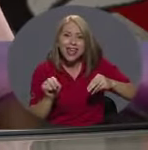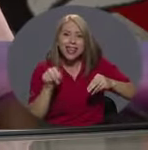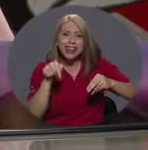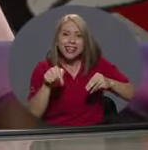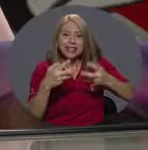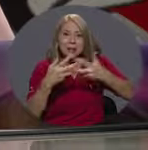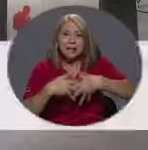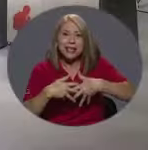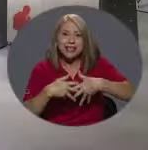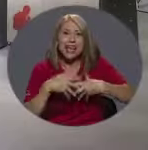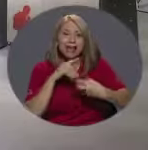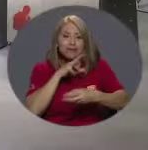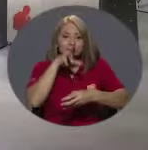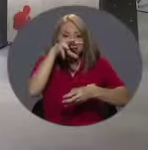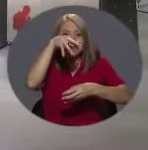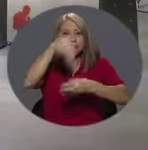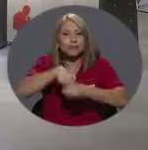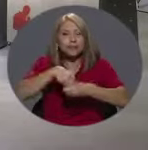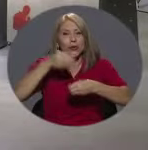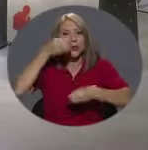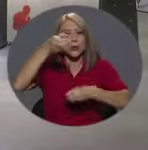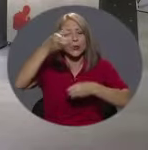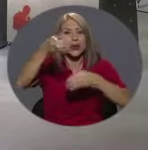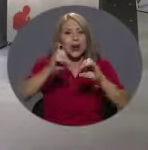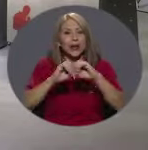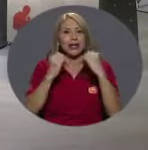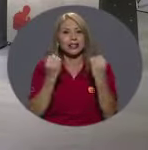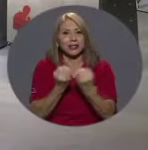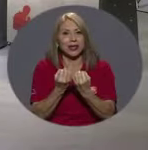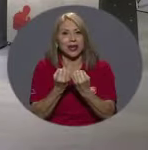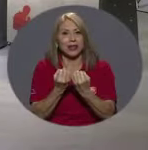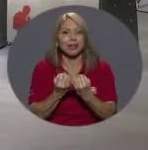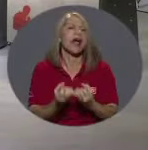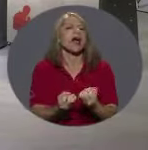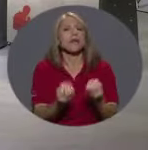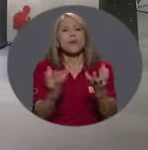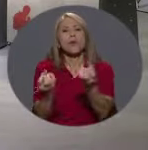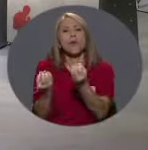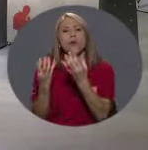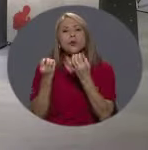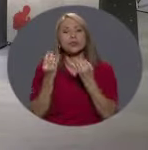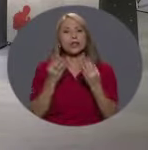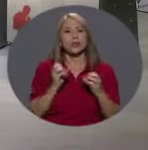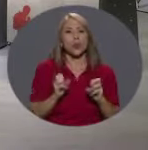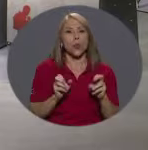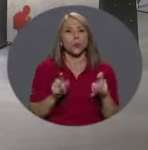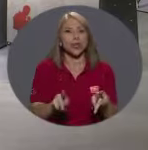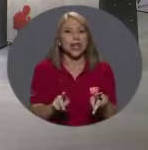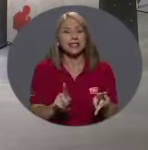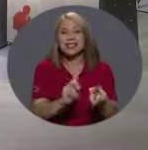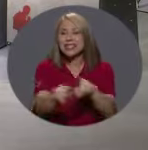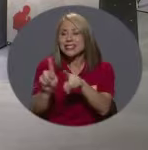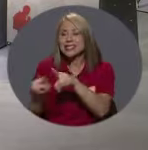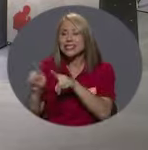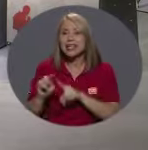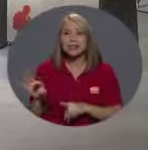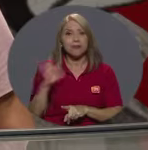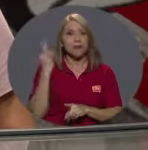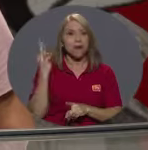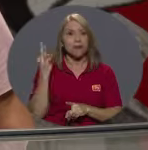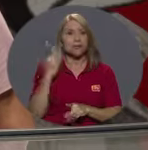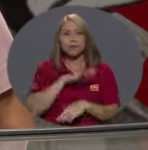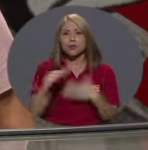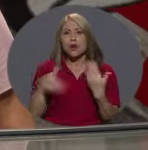organizacional. Entonces, creo que hay muchas oportunidades desde distintas plataformas, creo que todas funcionan